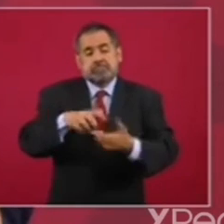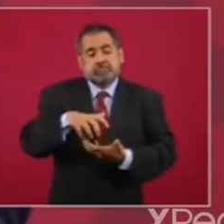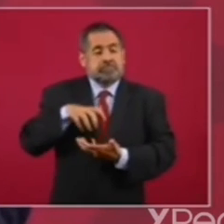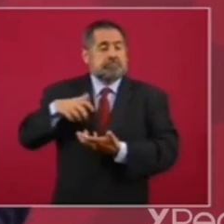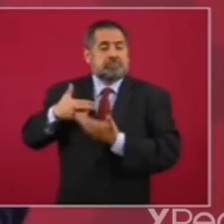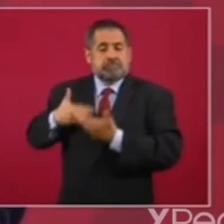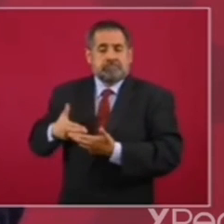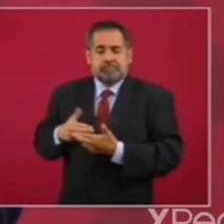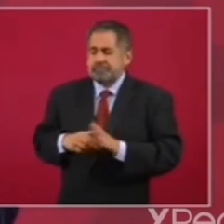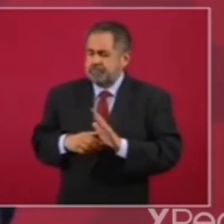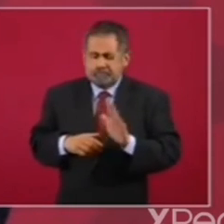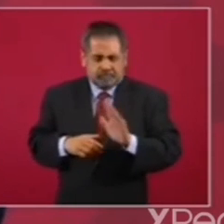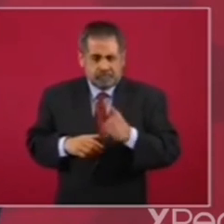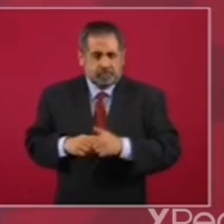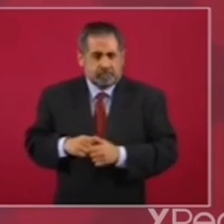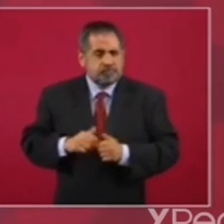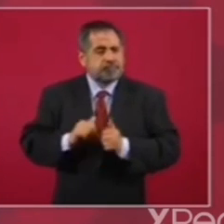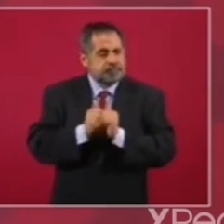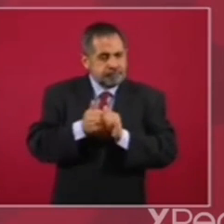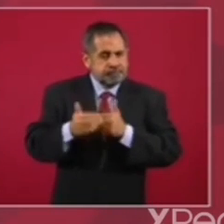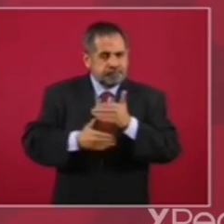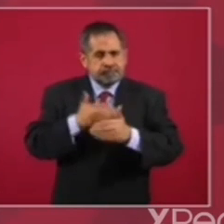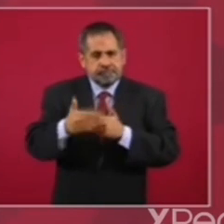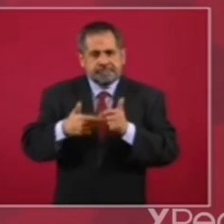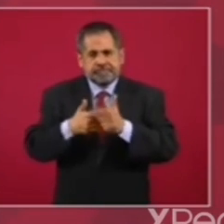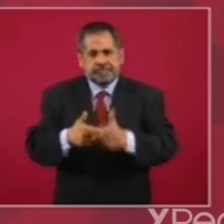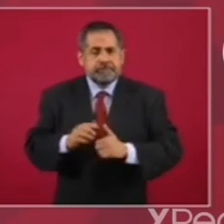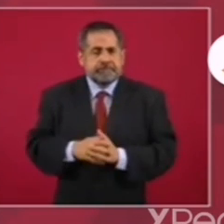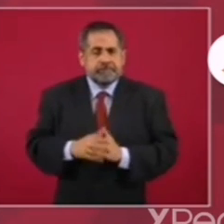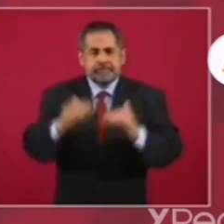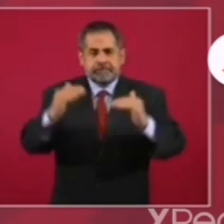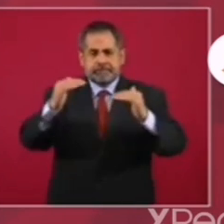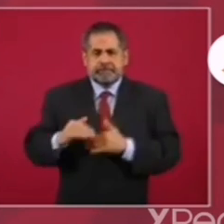Entonces son procesos que debemos de seguir. Ahora sí, Paul.